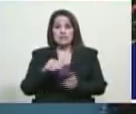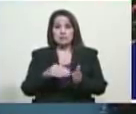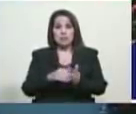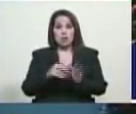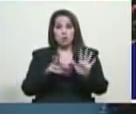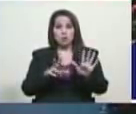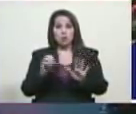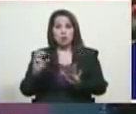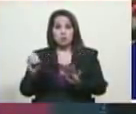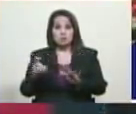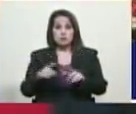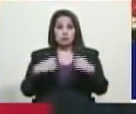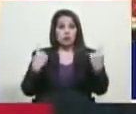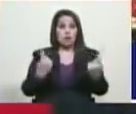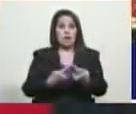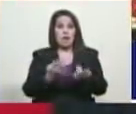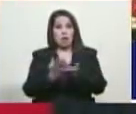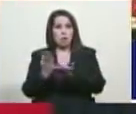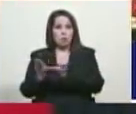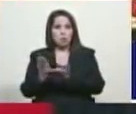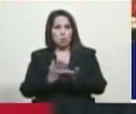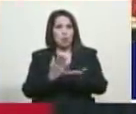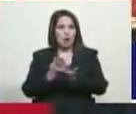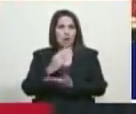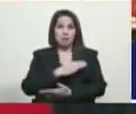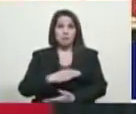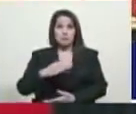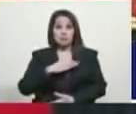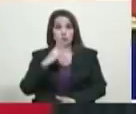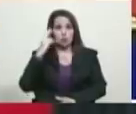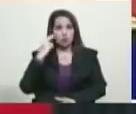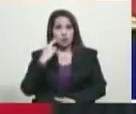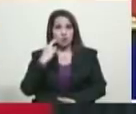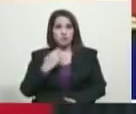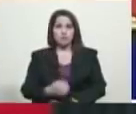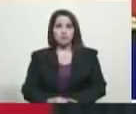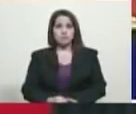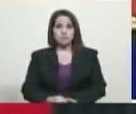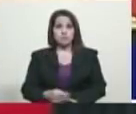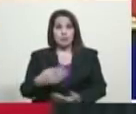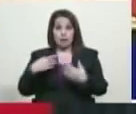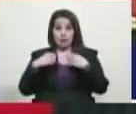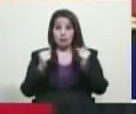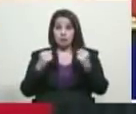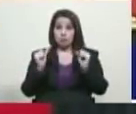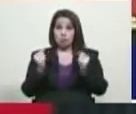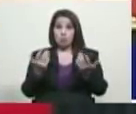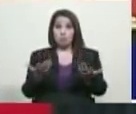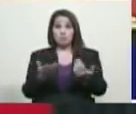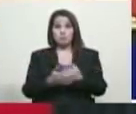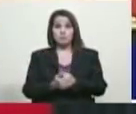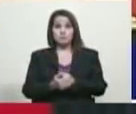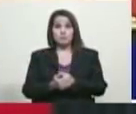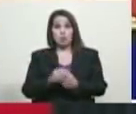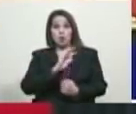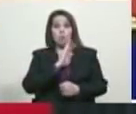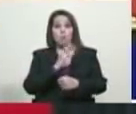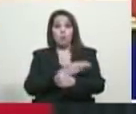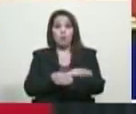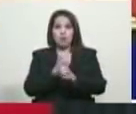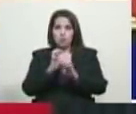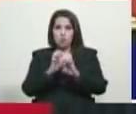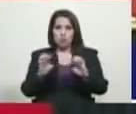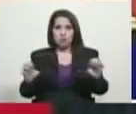13.863 ambientes tenemos. Esto es un poder, Aristóbulo. Es un poder educativo. Compañera